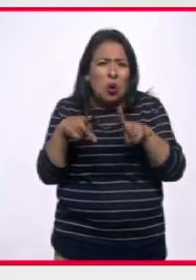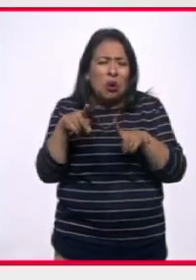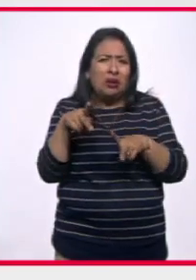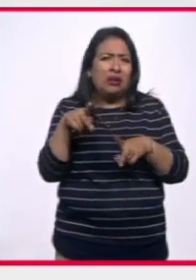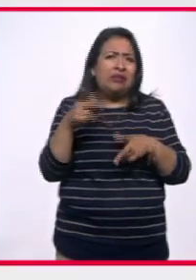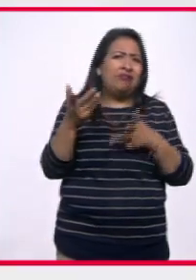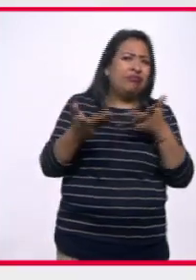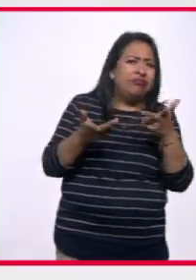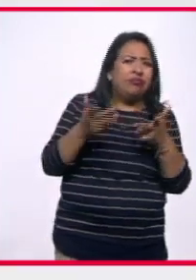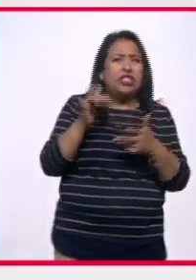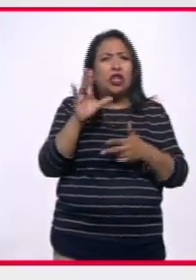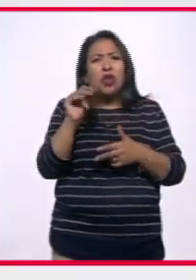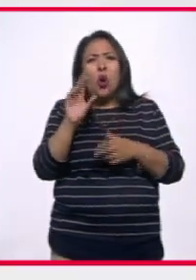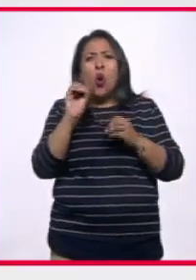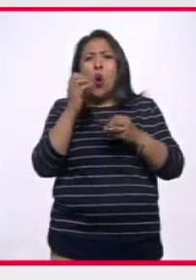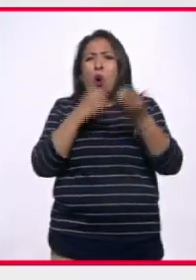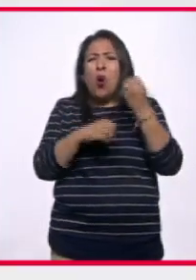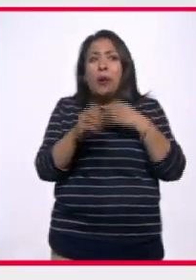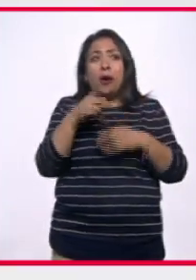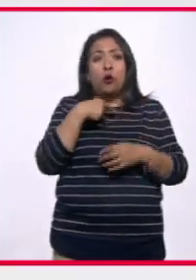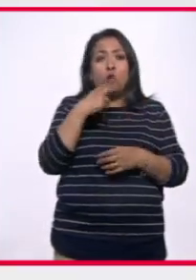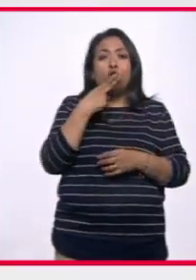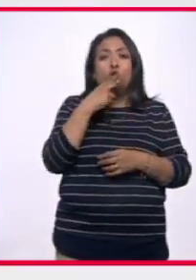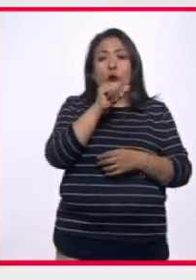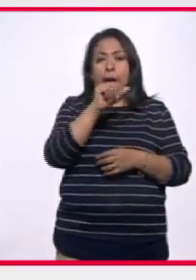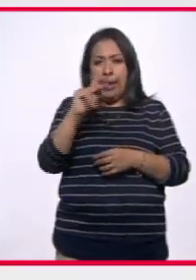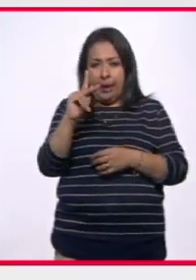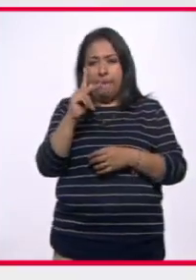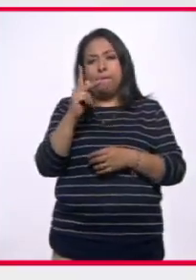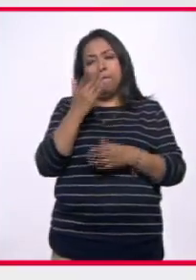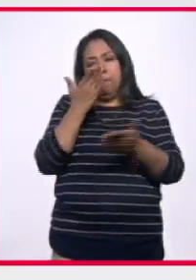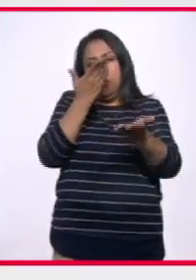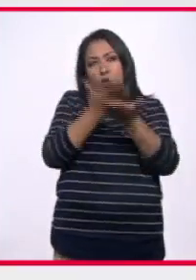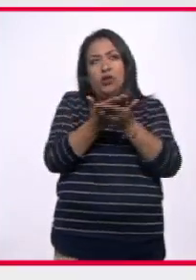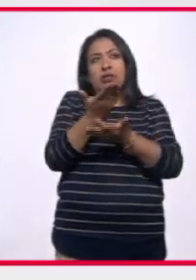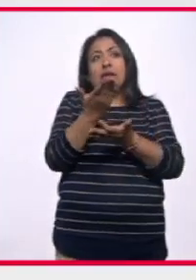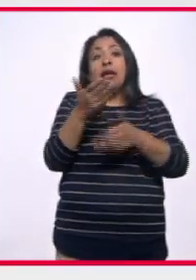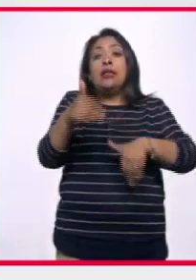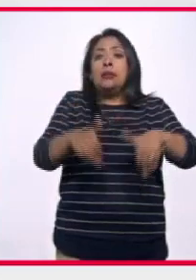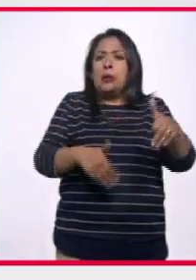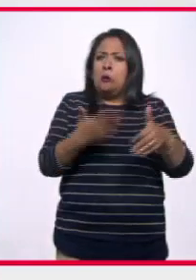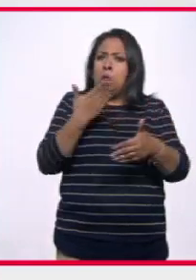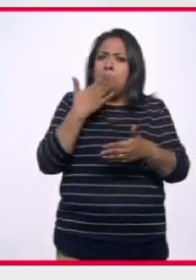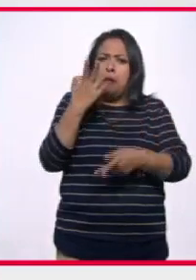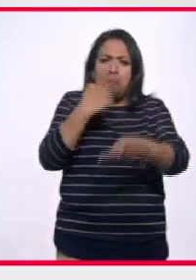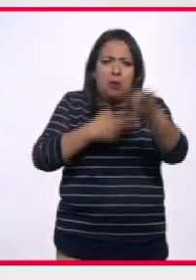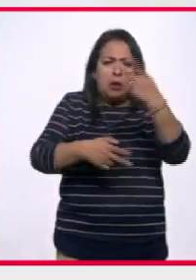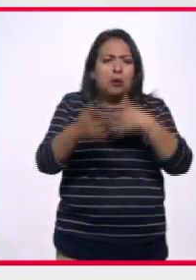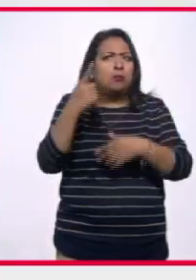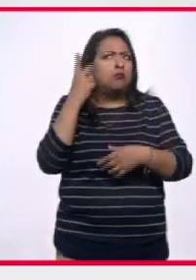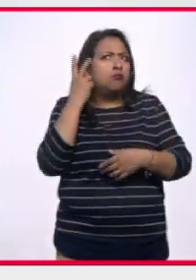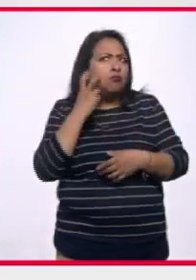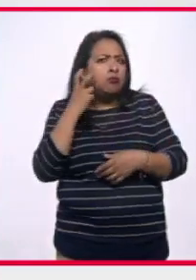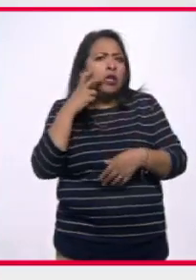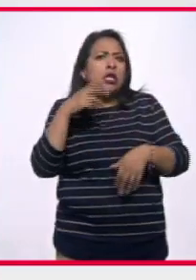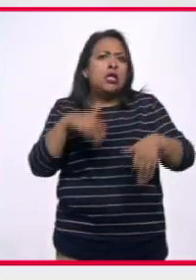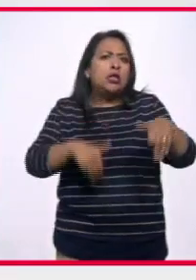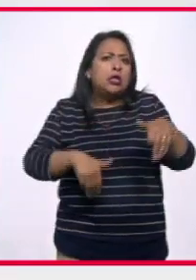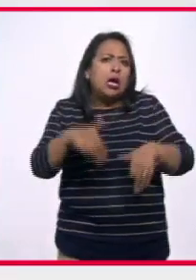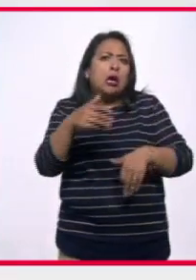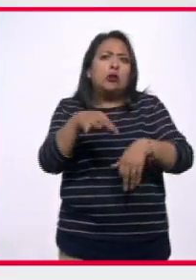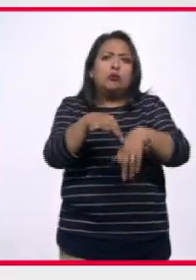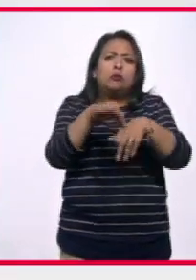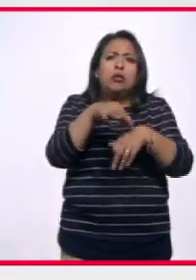una obra la aplicación y la propuesta es que el teatro les da la bienvenida y pueden escuchar teatro y vivir teatro